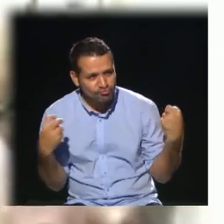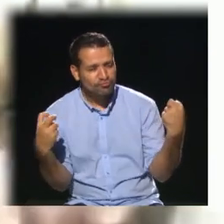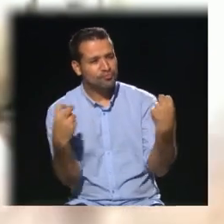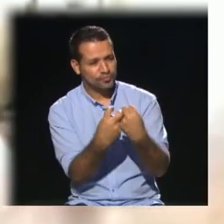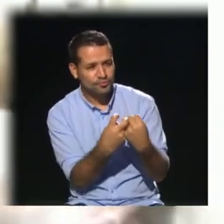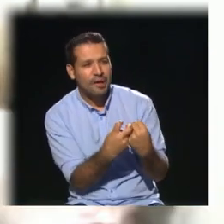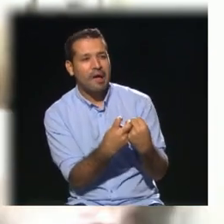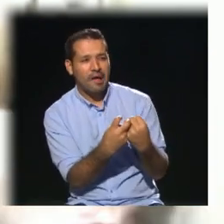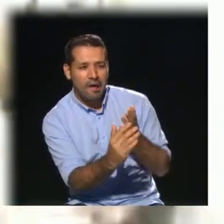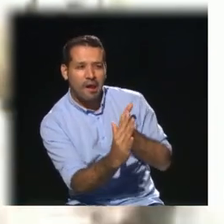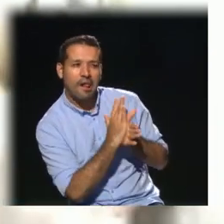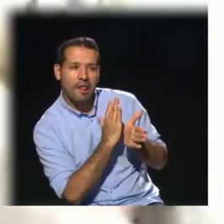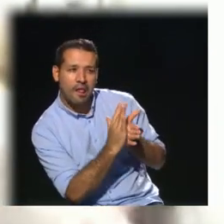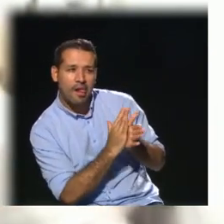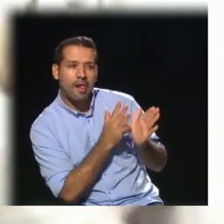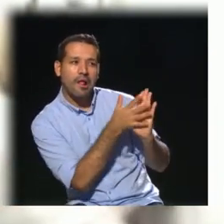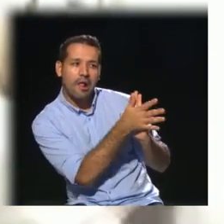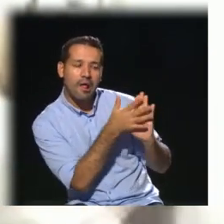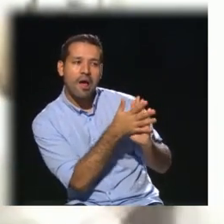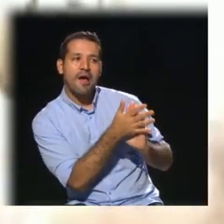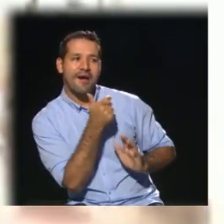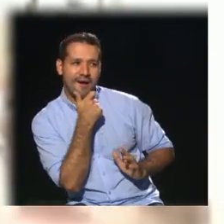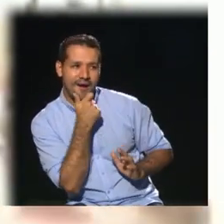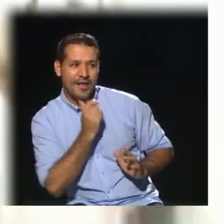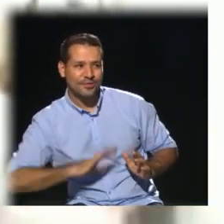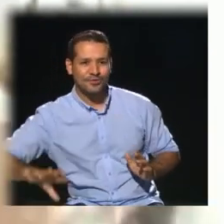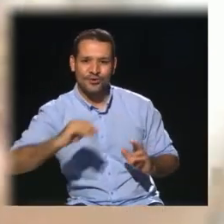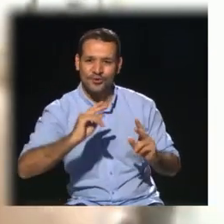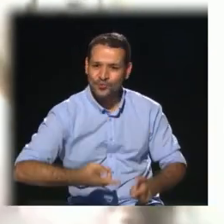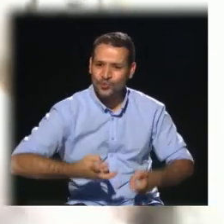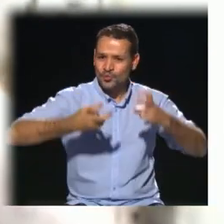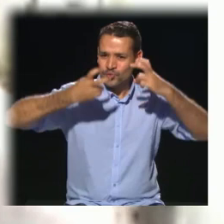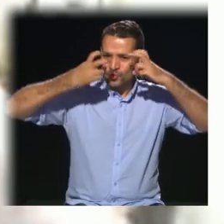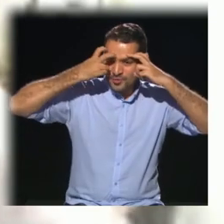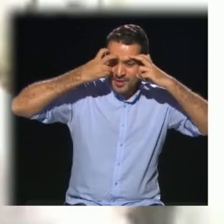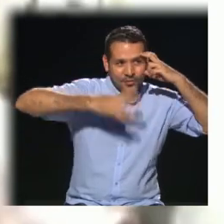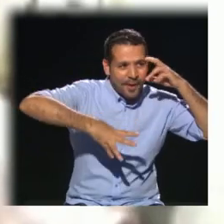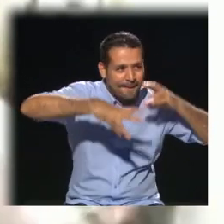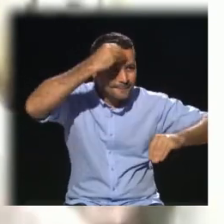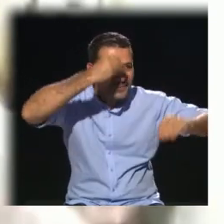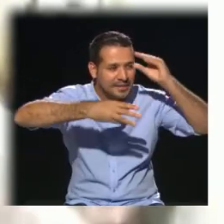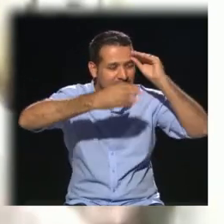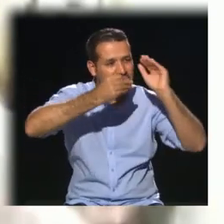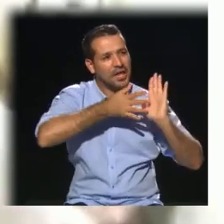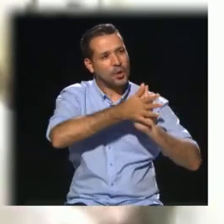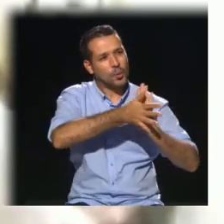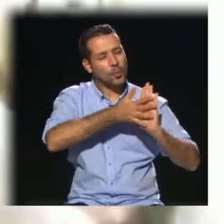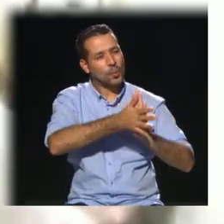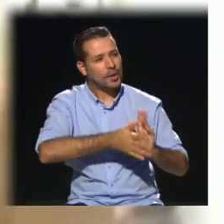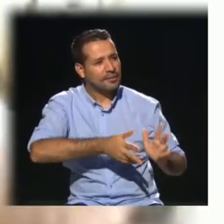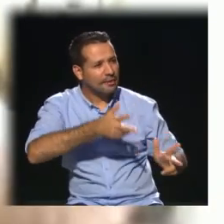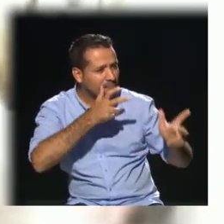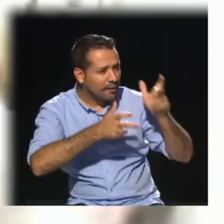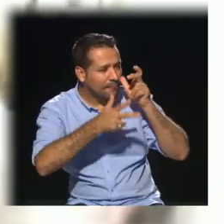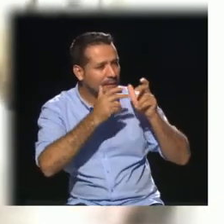y construyamos conocimiento entre todos, porque entonces el debate me posibilita a mí muchas cosas. Dialogando con el otro